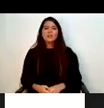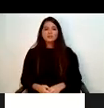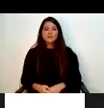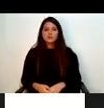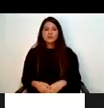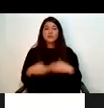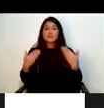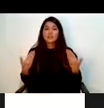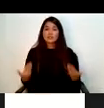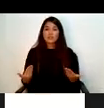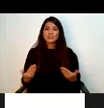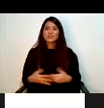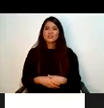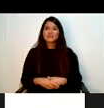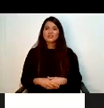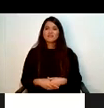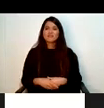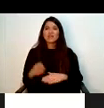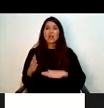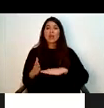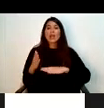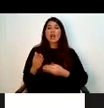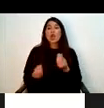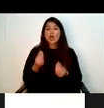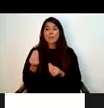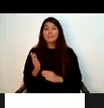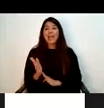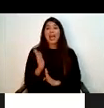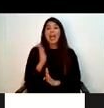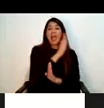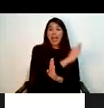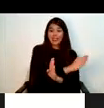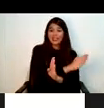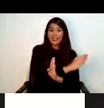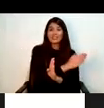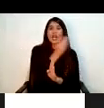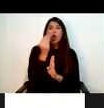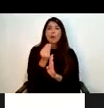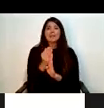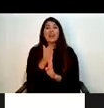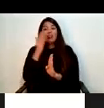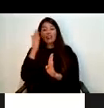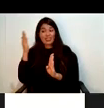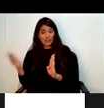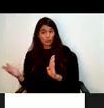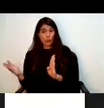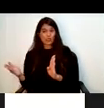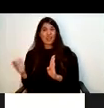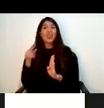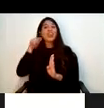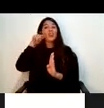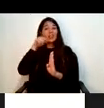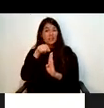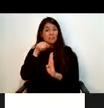a tener que lo que pasa antes y lo que pasa después va a determinar nuestra conducta, por lo tanto lo que